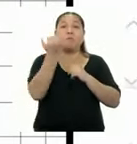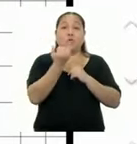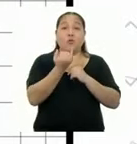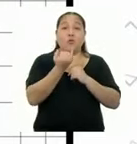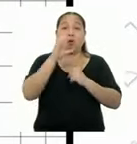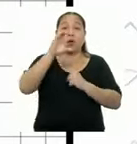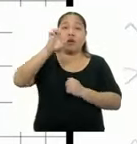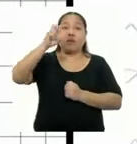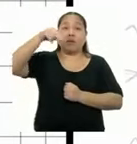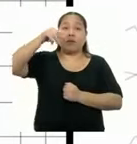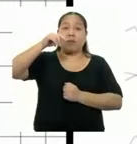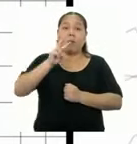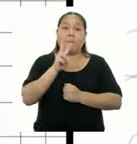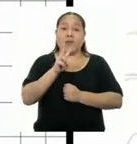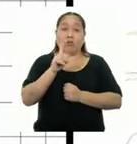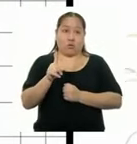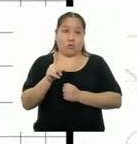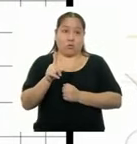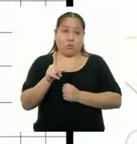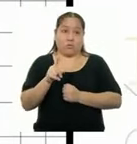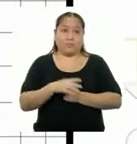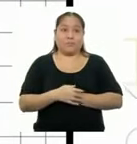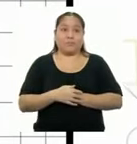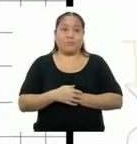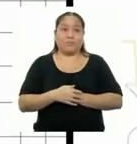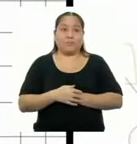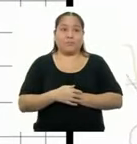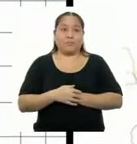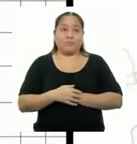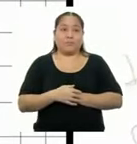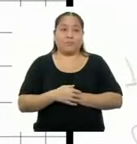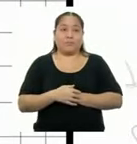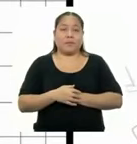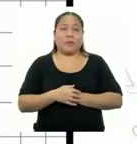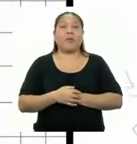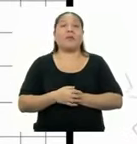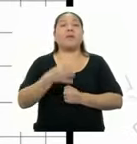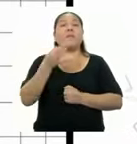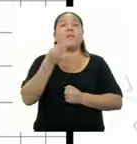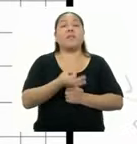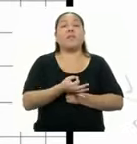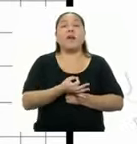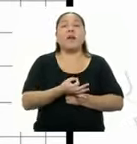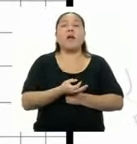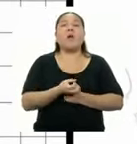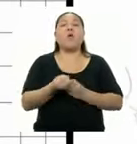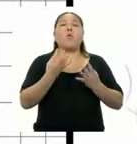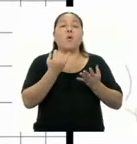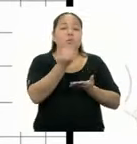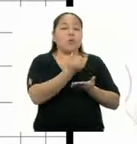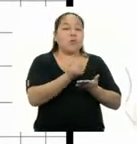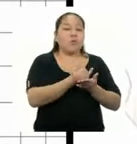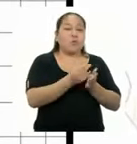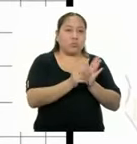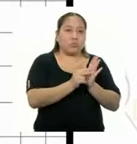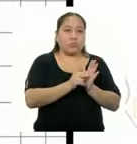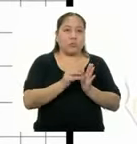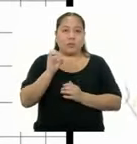es 21. Y el valor de la realidad en centímetros, que es